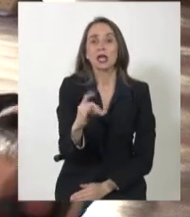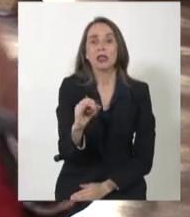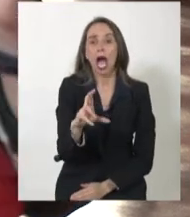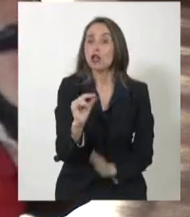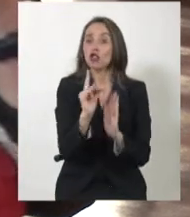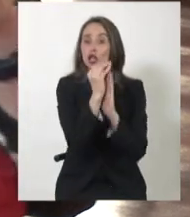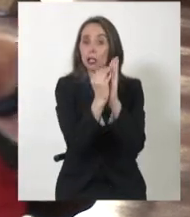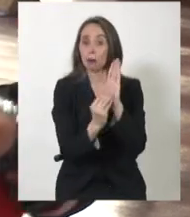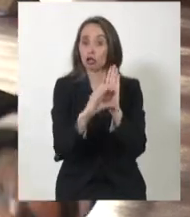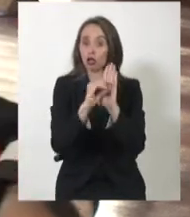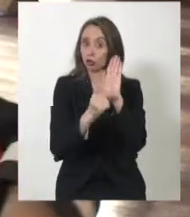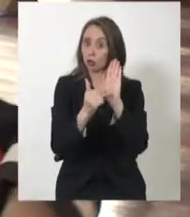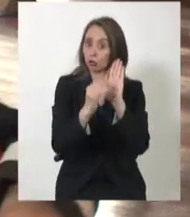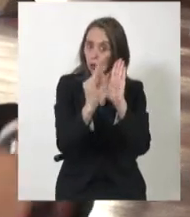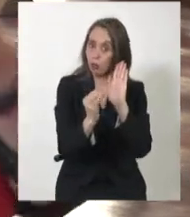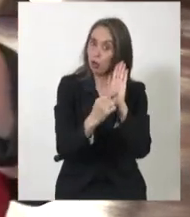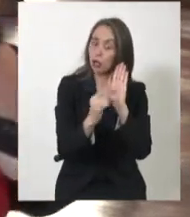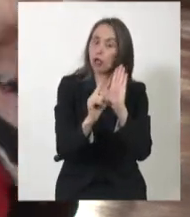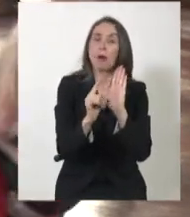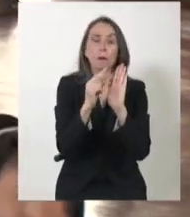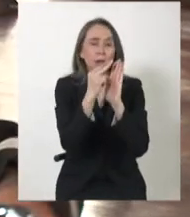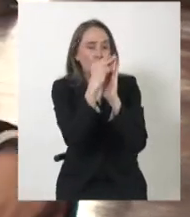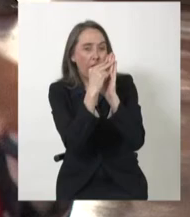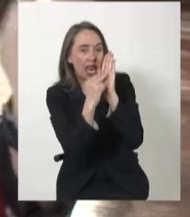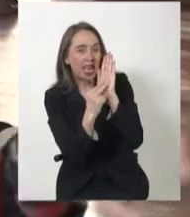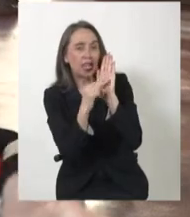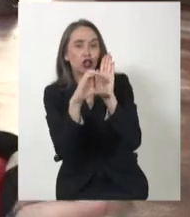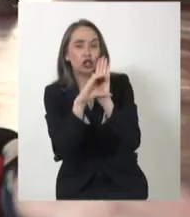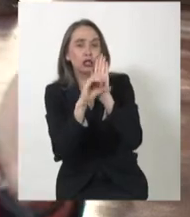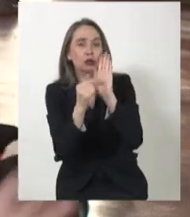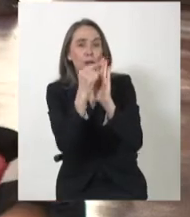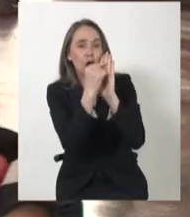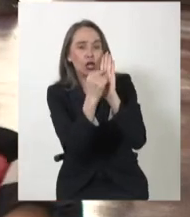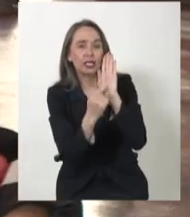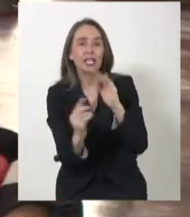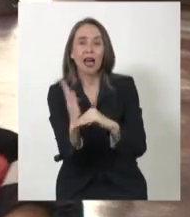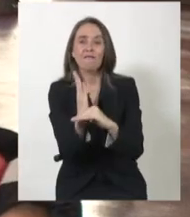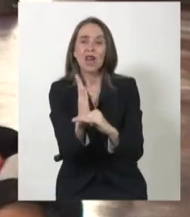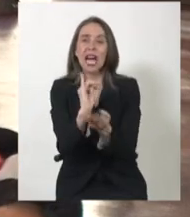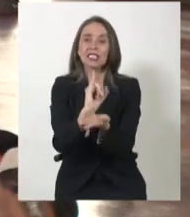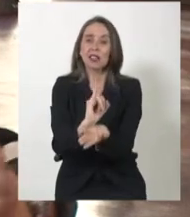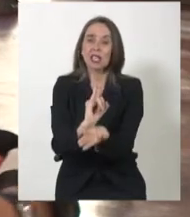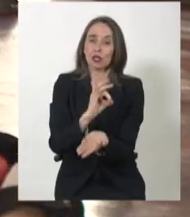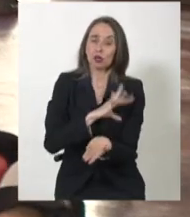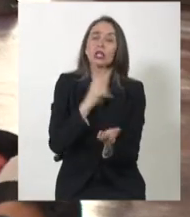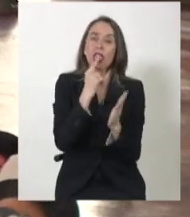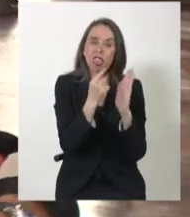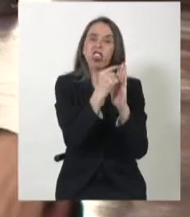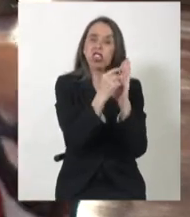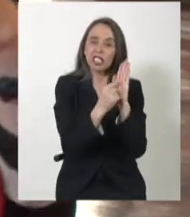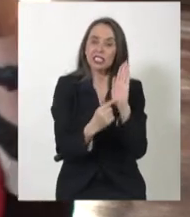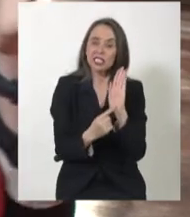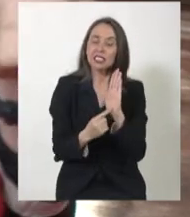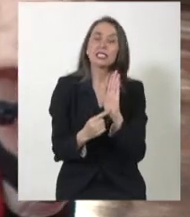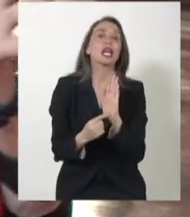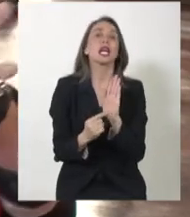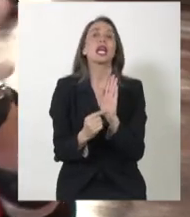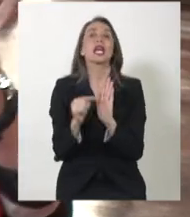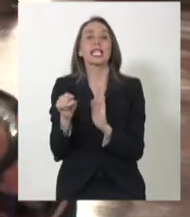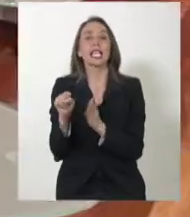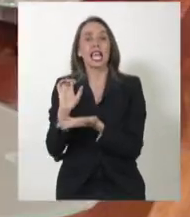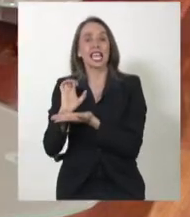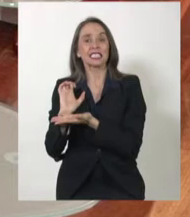explícitamente, pero sí hay ciertas pasajes constitucionales, las propias bases de la institucionalidad, se reconoce este modelo de